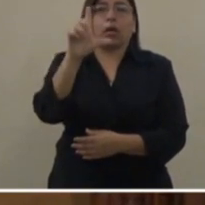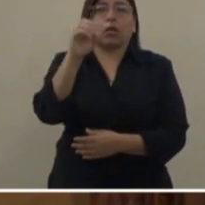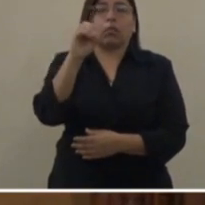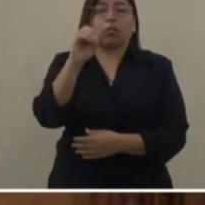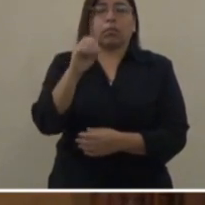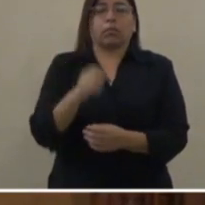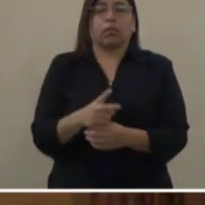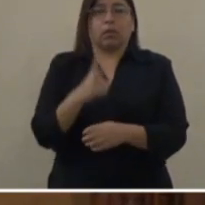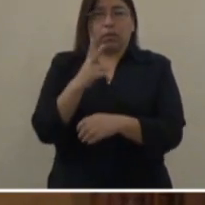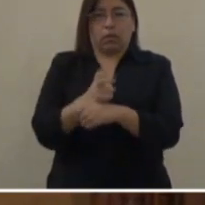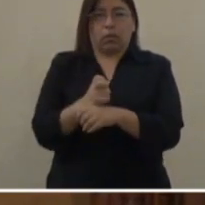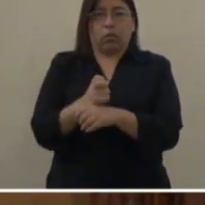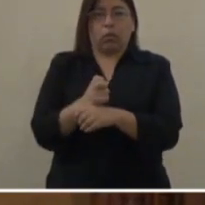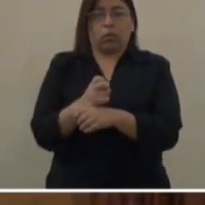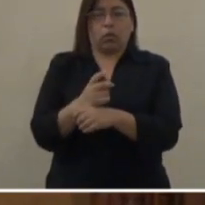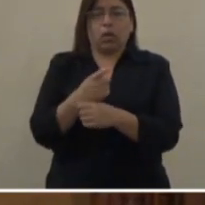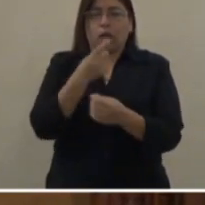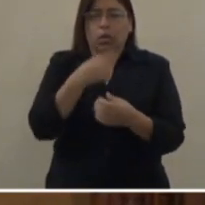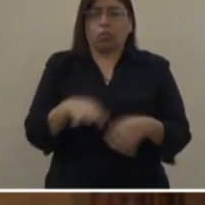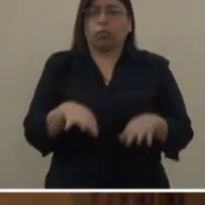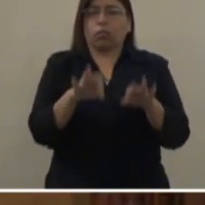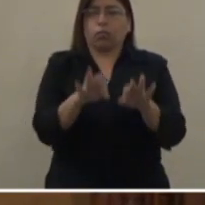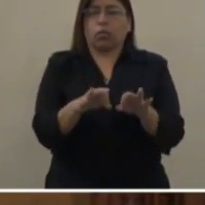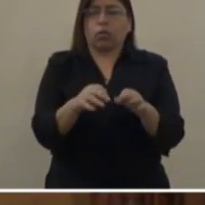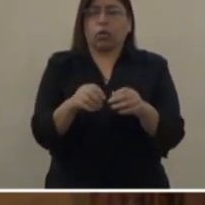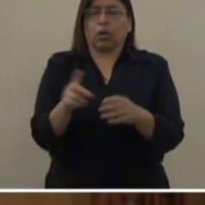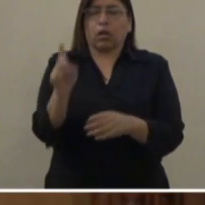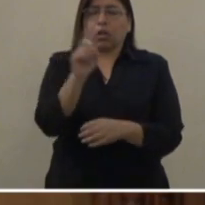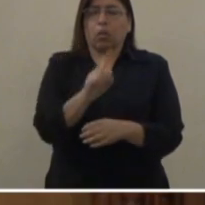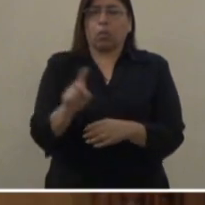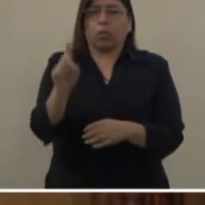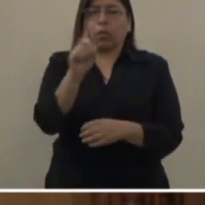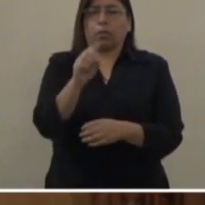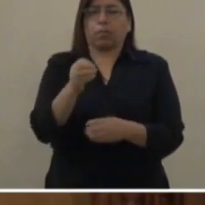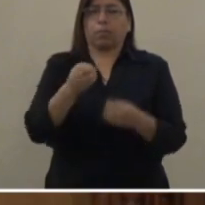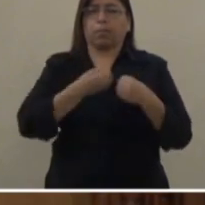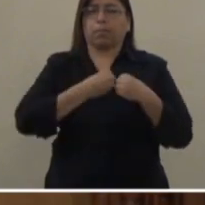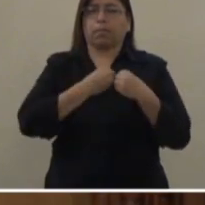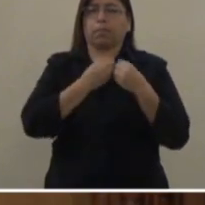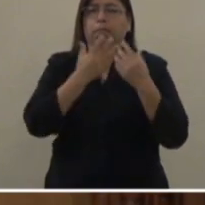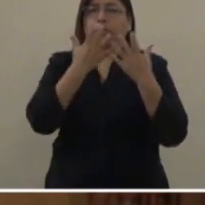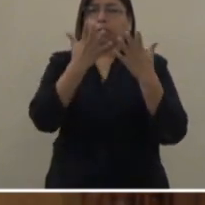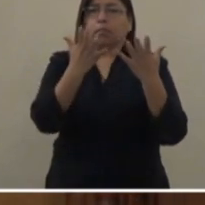de la Misericordia. Hoy toda la Iglesia